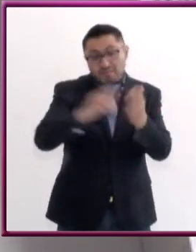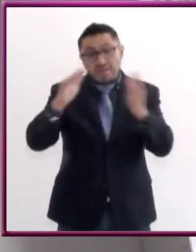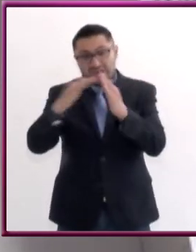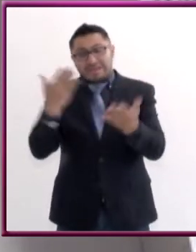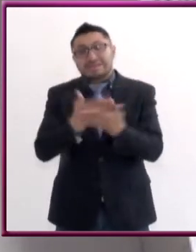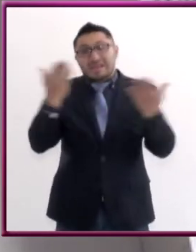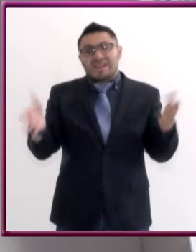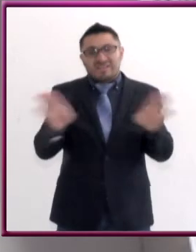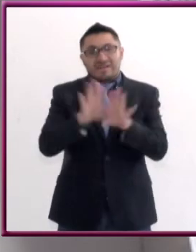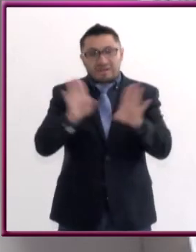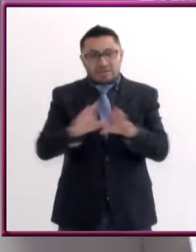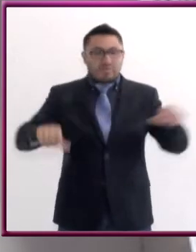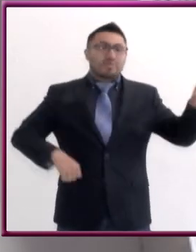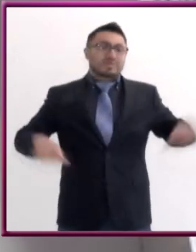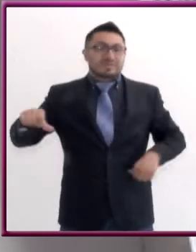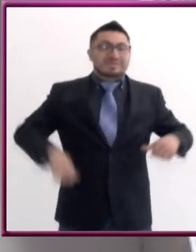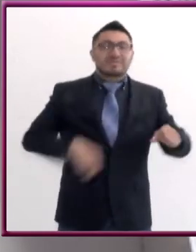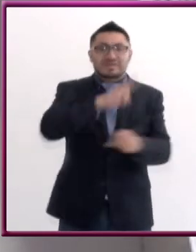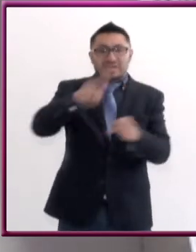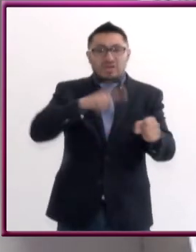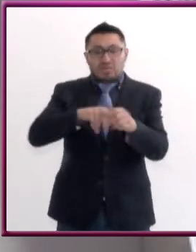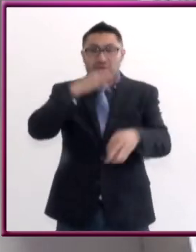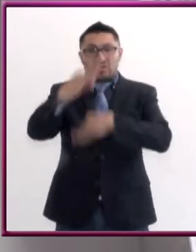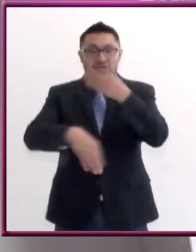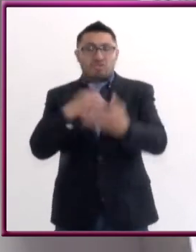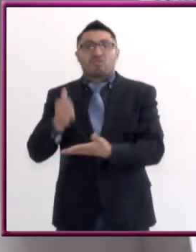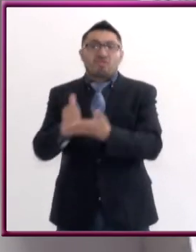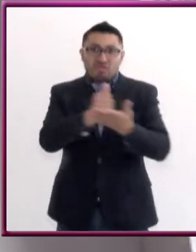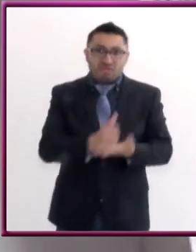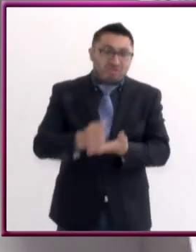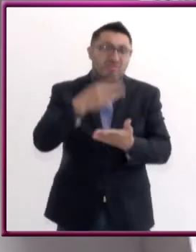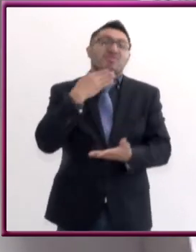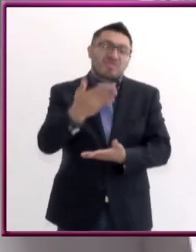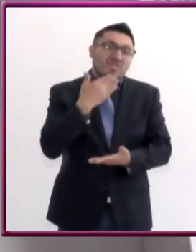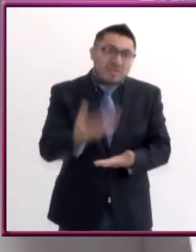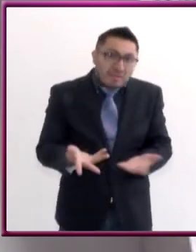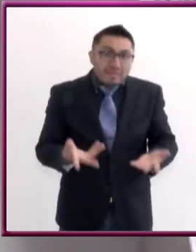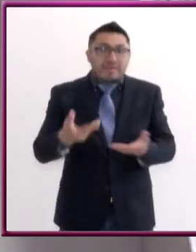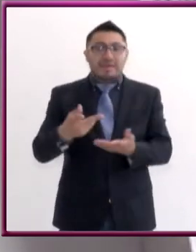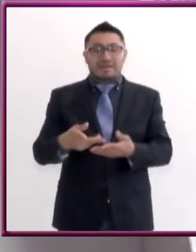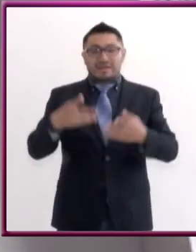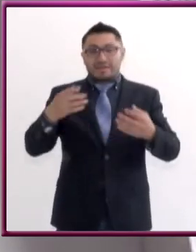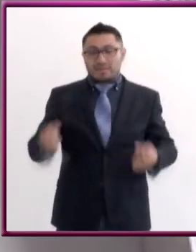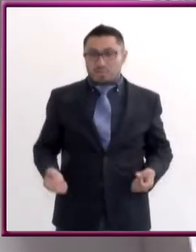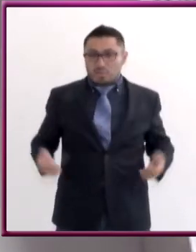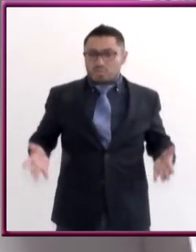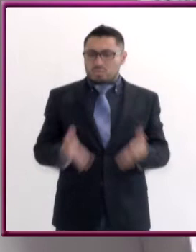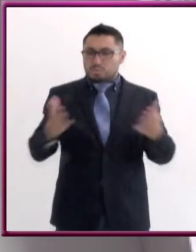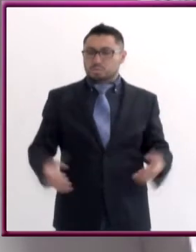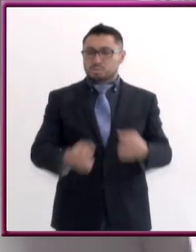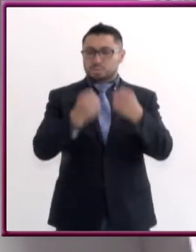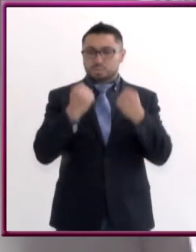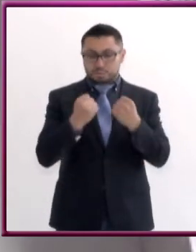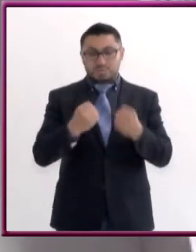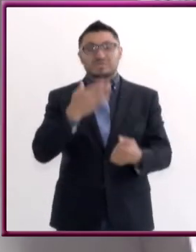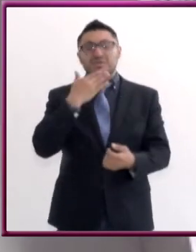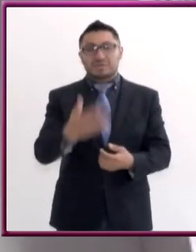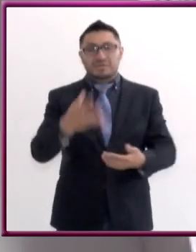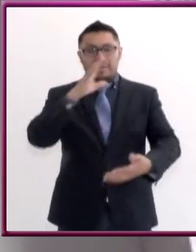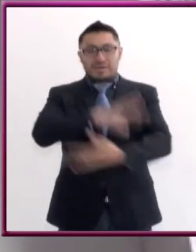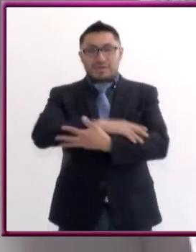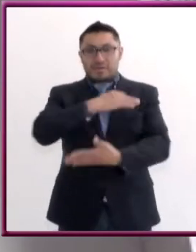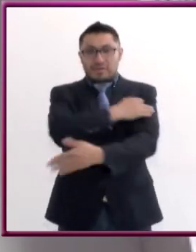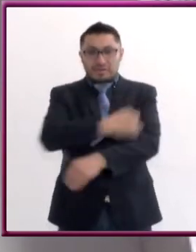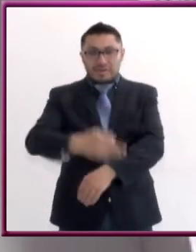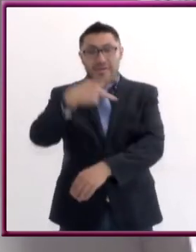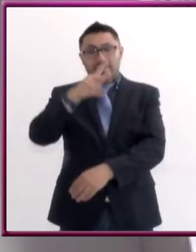Ahora es una actividad que no solamente es bien vista, sino que es reforzada, pero toda